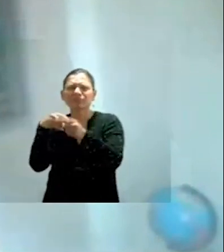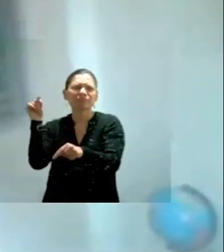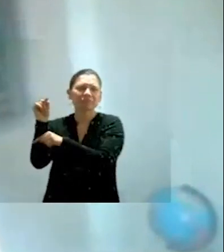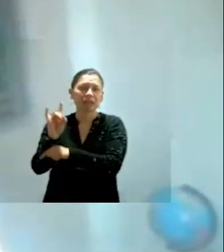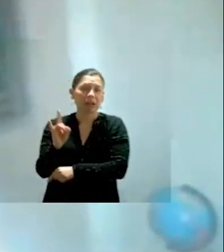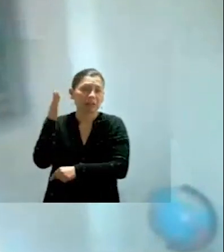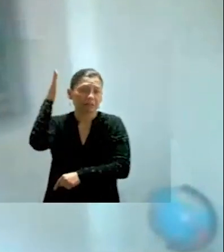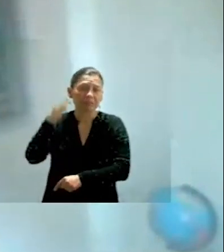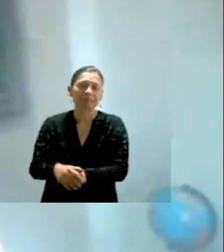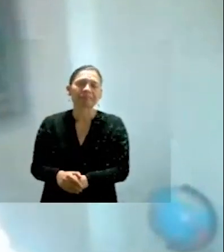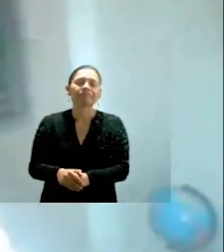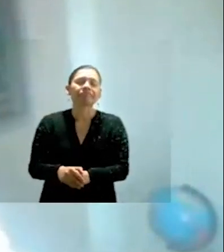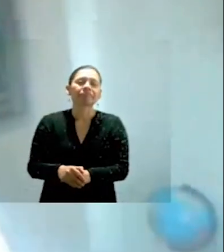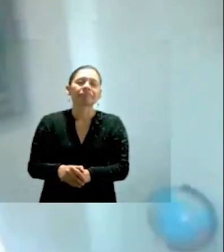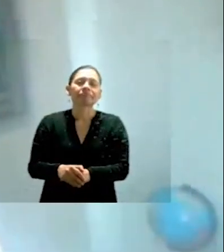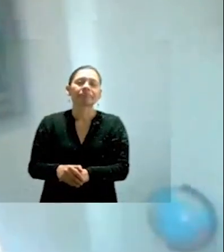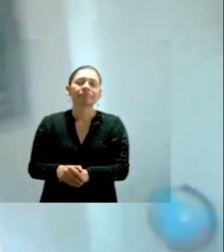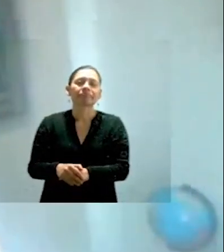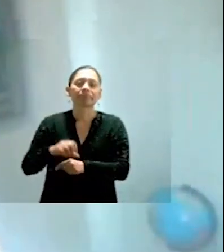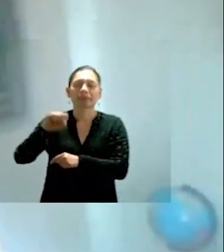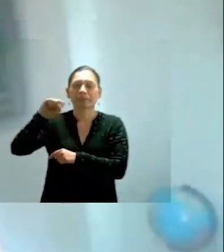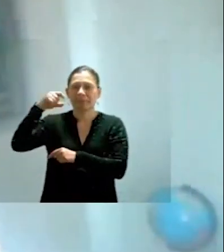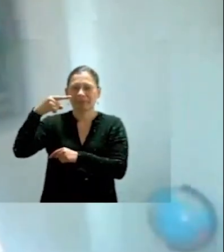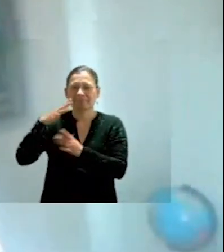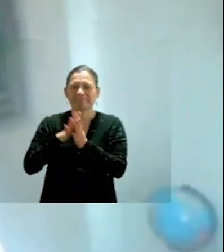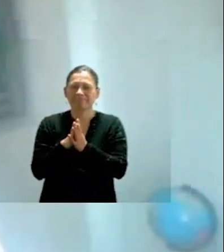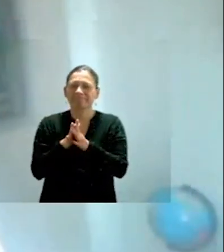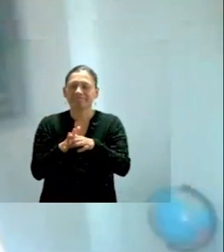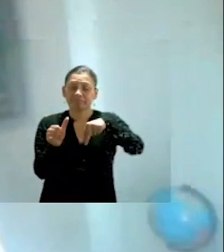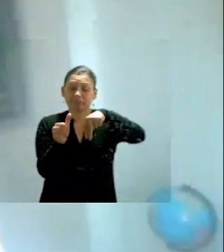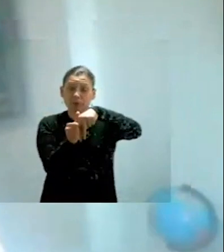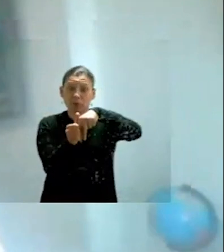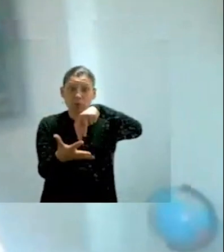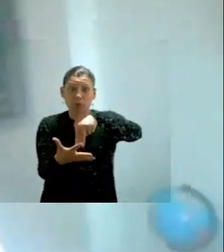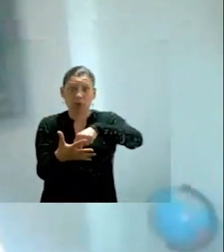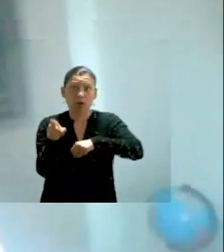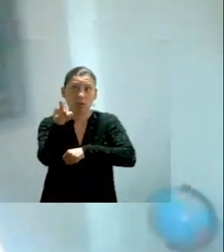Mi primera preocupación con la tutela actualmente es